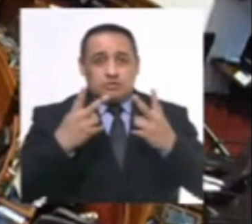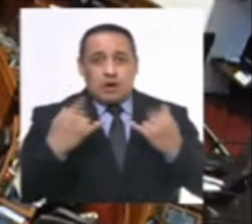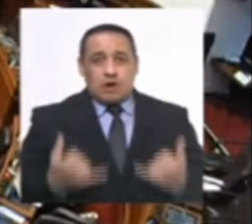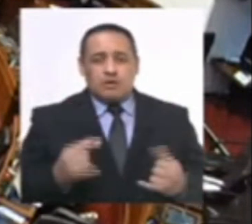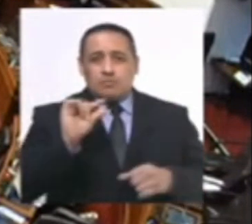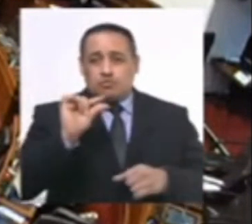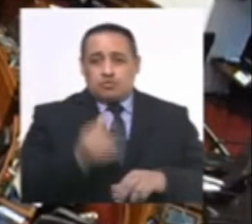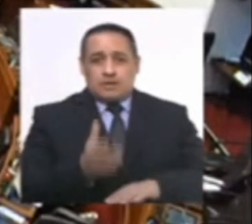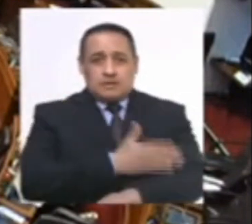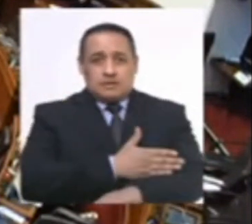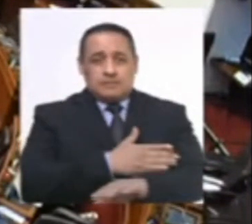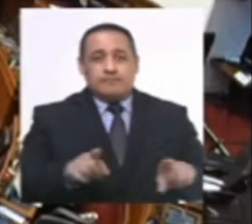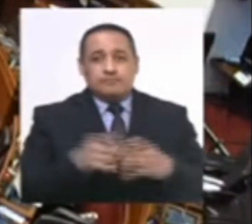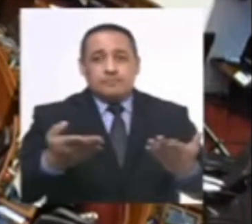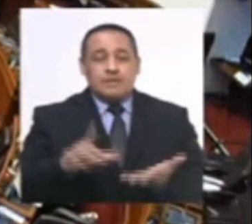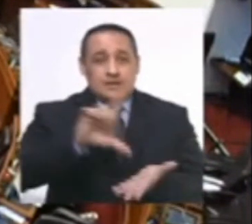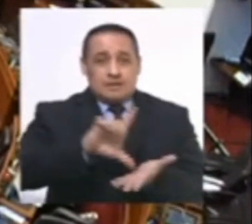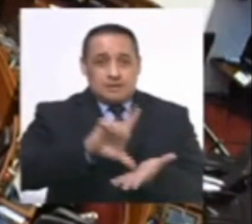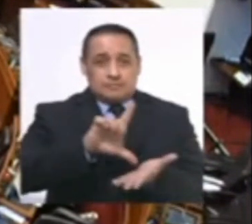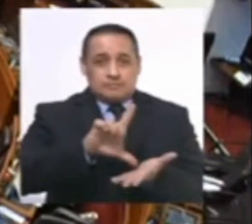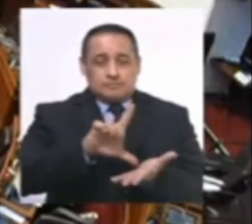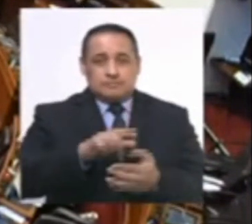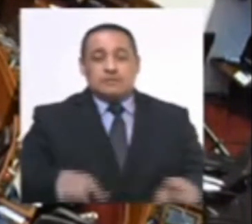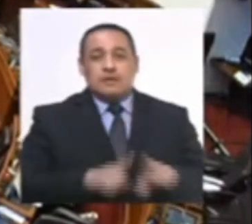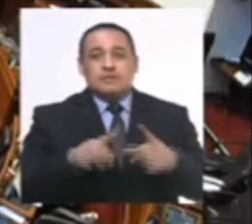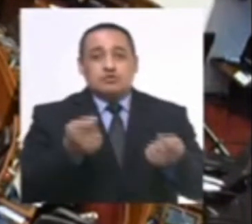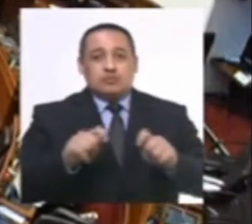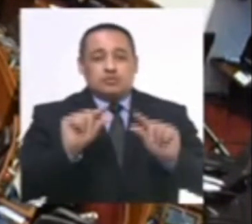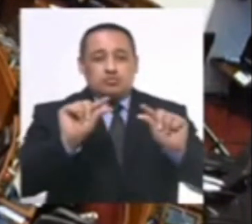hace solo instantes en la capital. Se ha